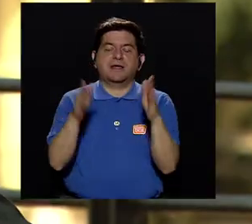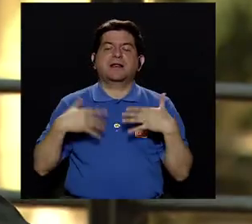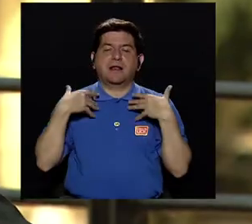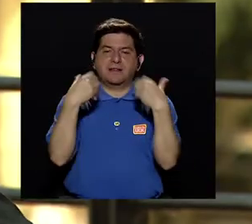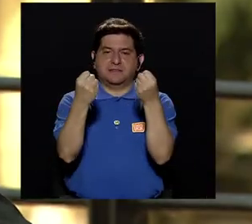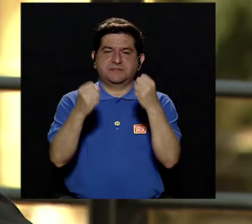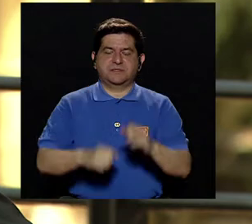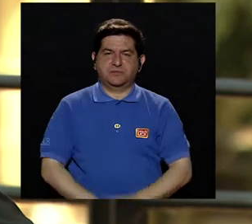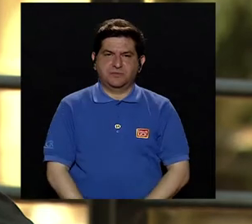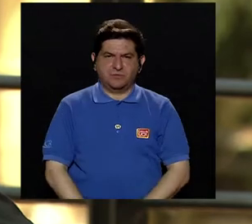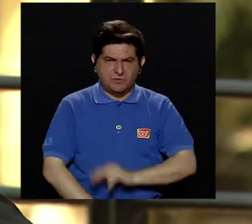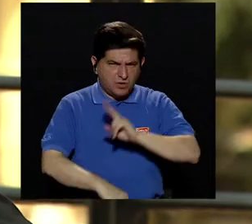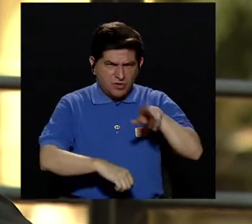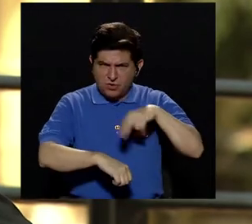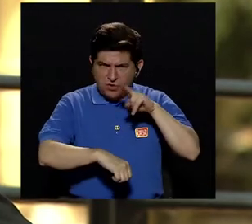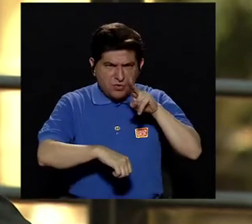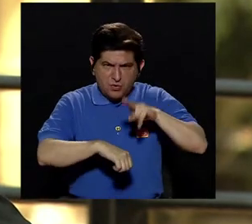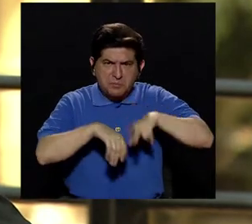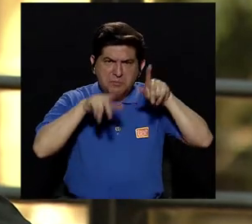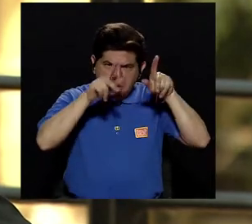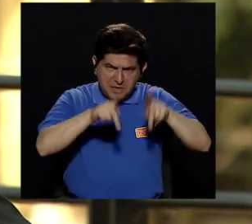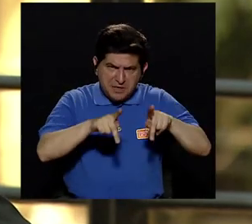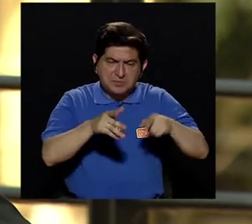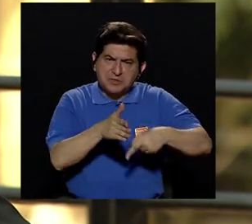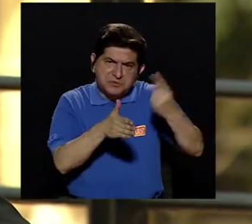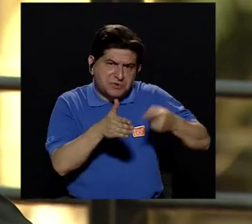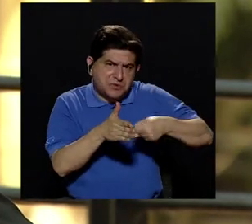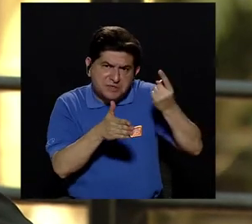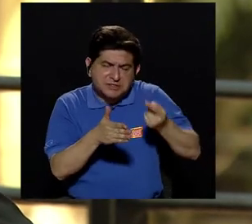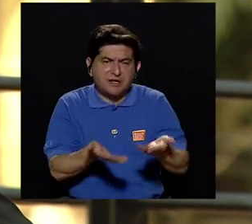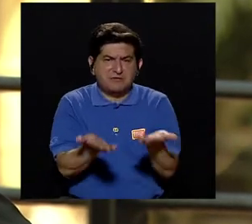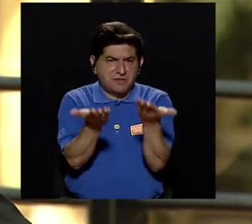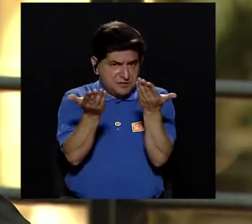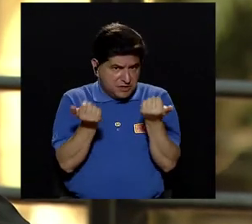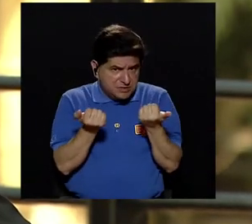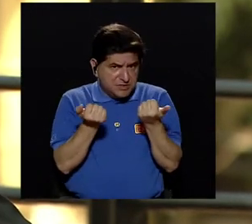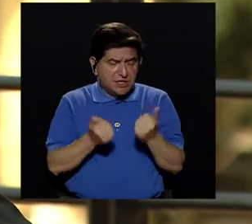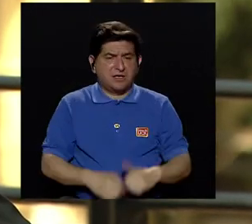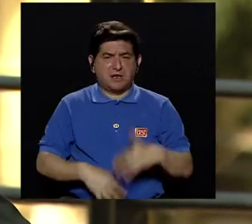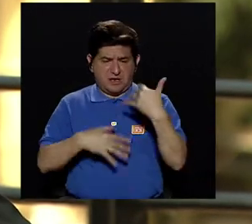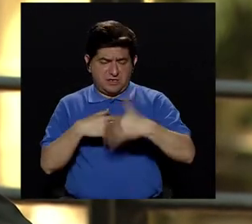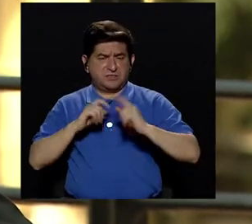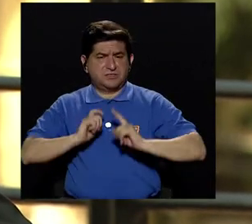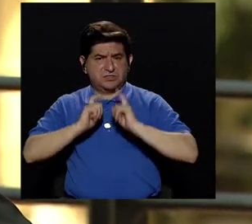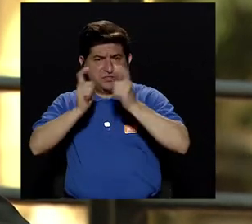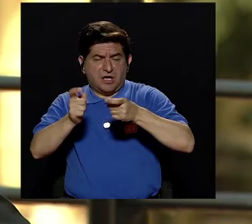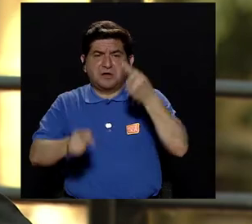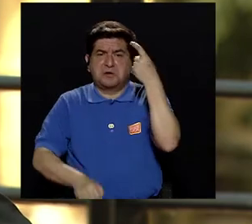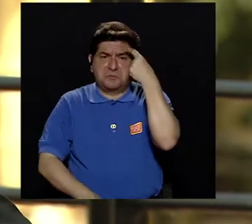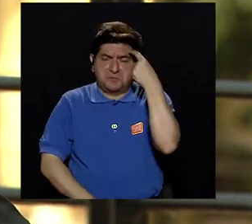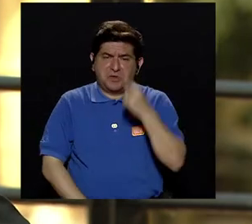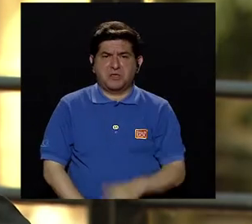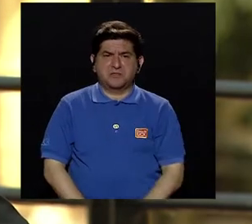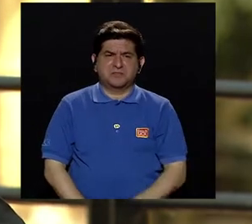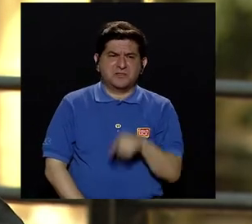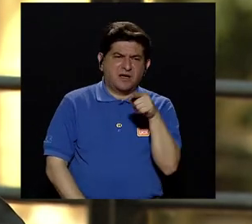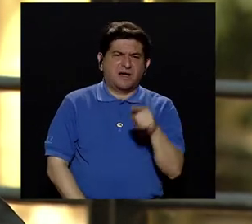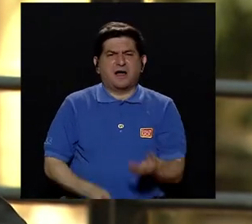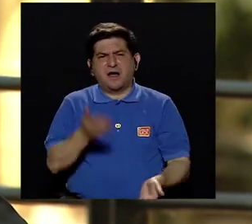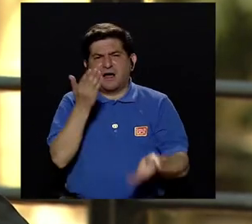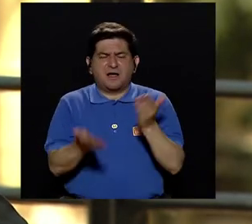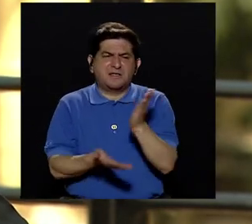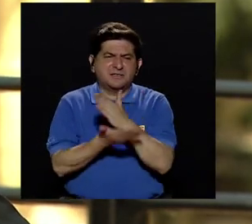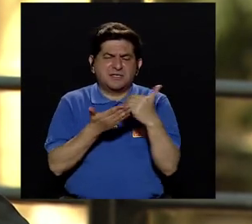Doctor, ¿y es frecuente o infrecuente que las personas a veces quieran ir a donar sangre y entonces piensan que porque les van a